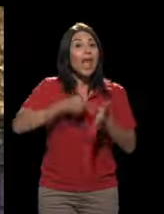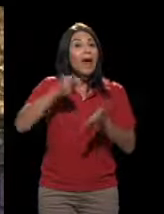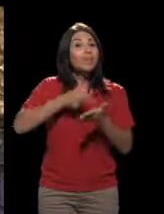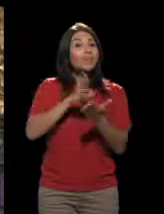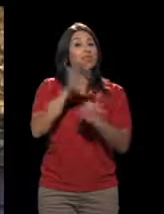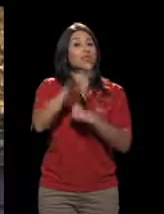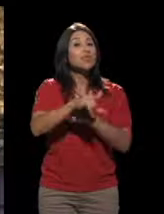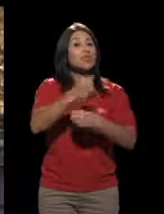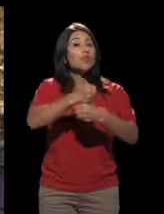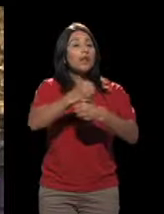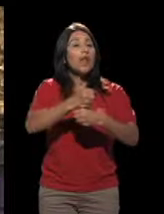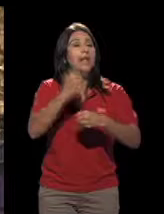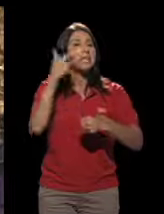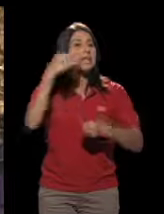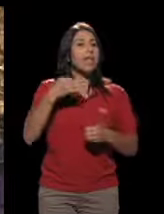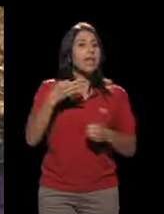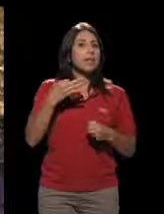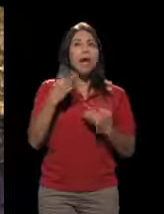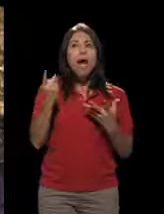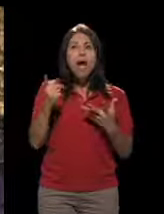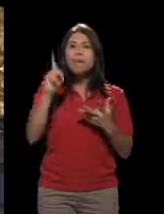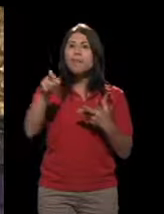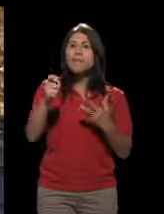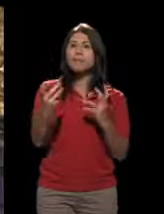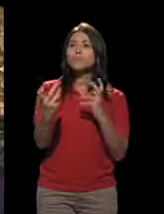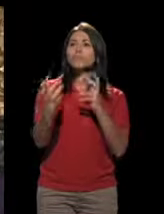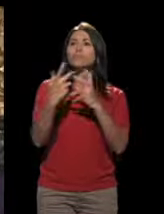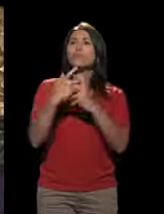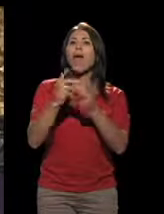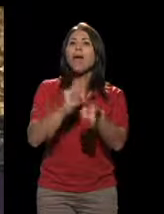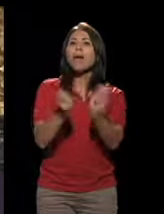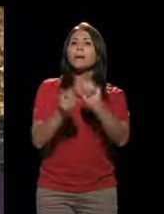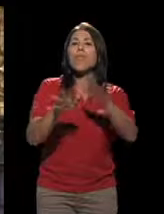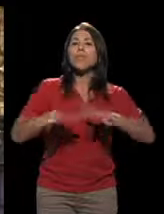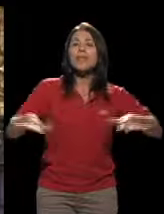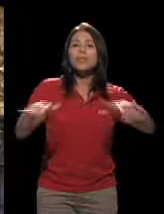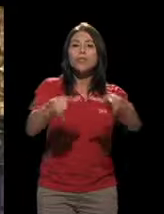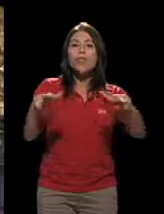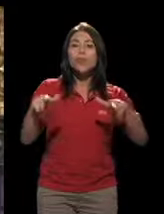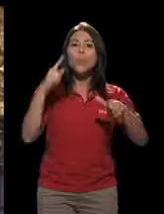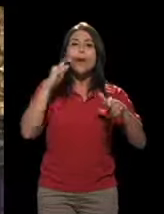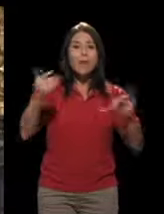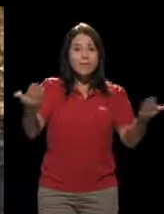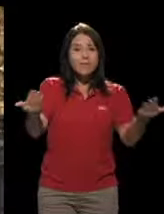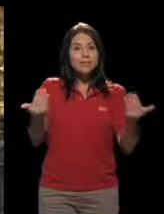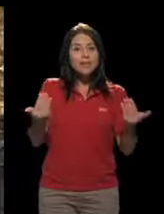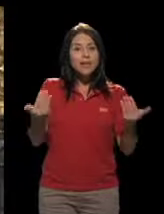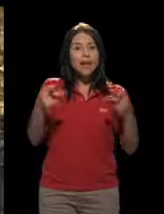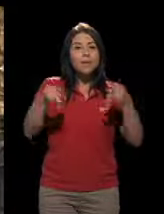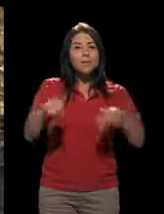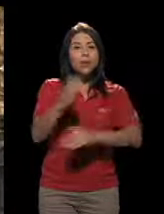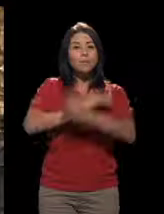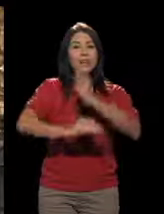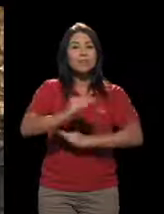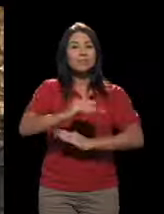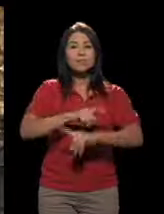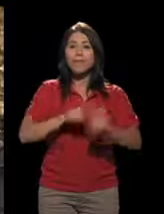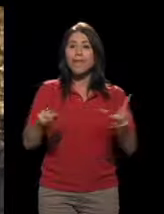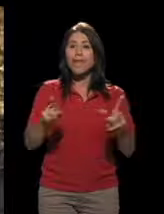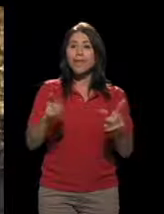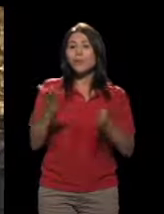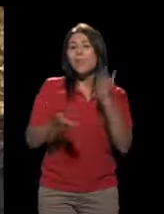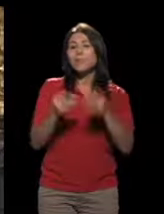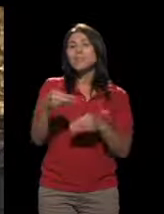inclusión laboral piensan en, ¿verdad?, adaptar el entorno para recibir a personas con alguna discapacidad, pero de repente tienden a